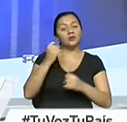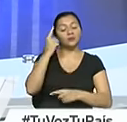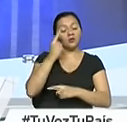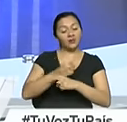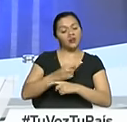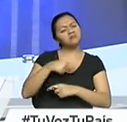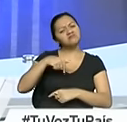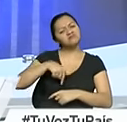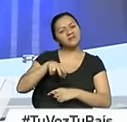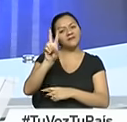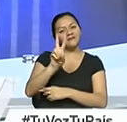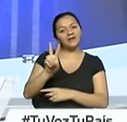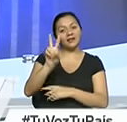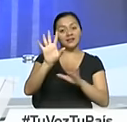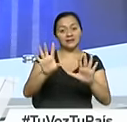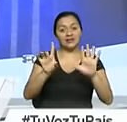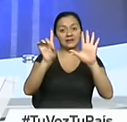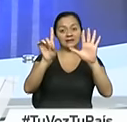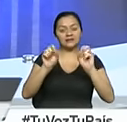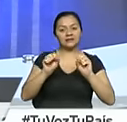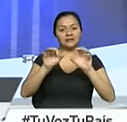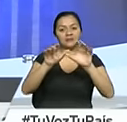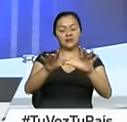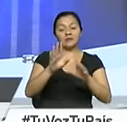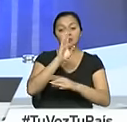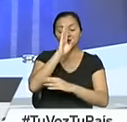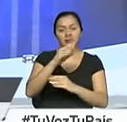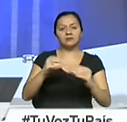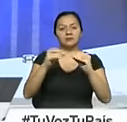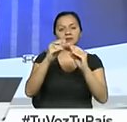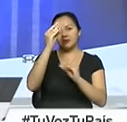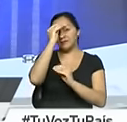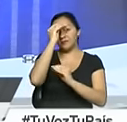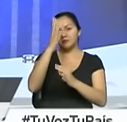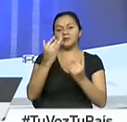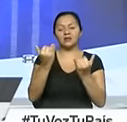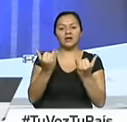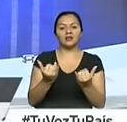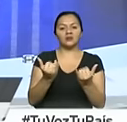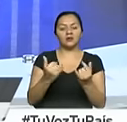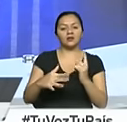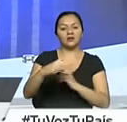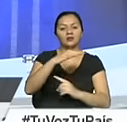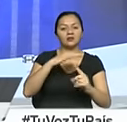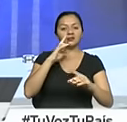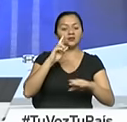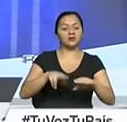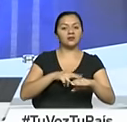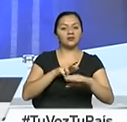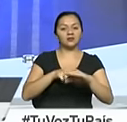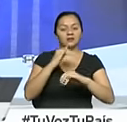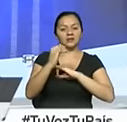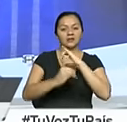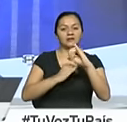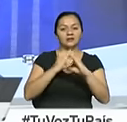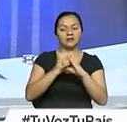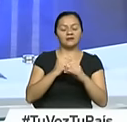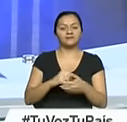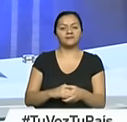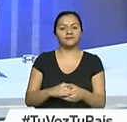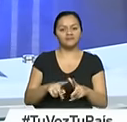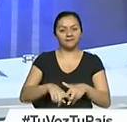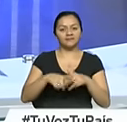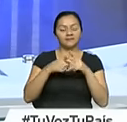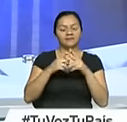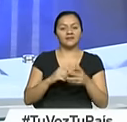semana, viernes 16 de septiembre, y como siempre tenemos información actualizada del contexto nacional e internacional.